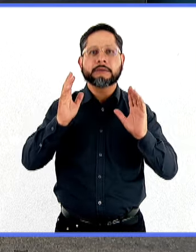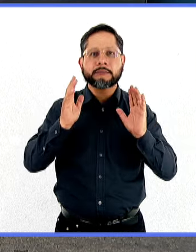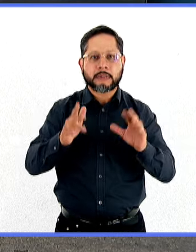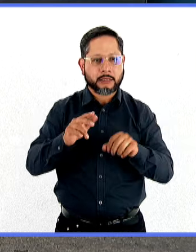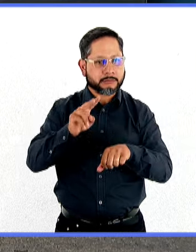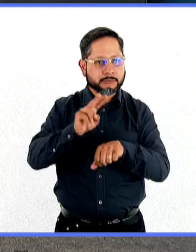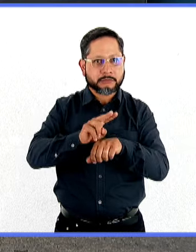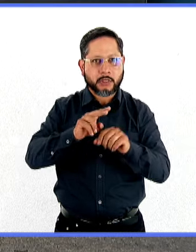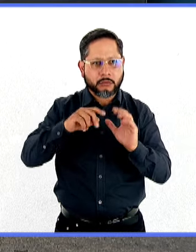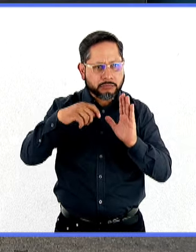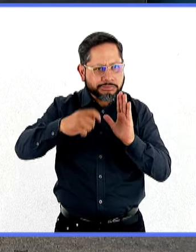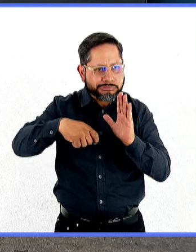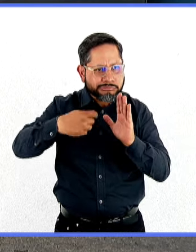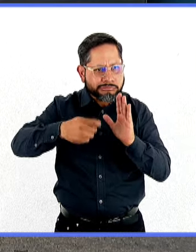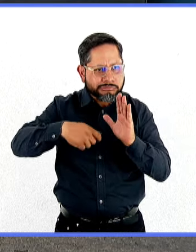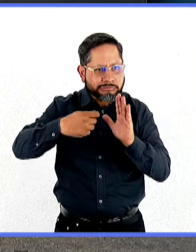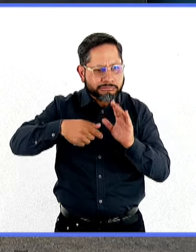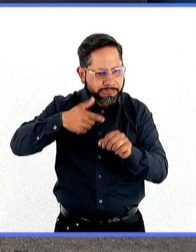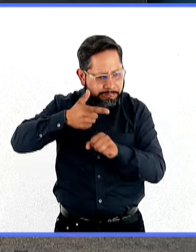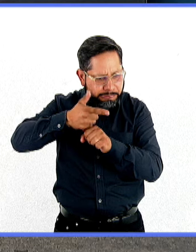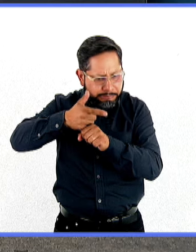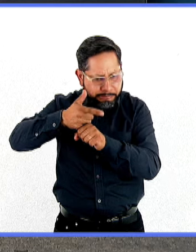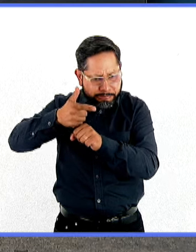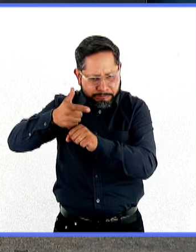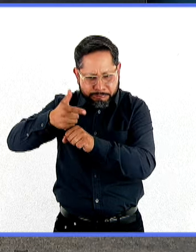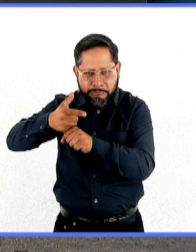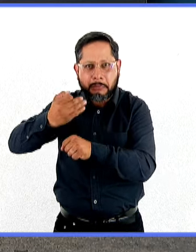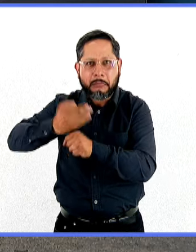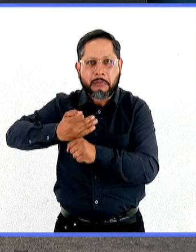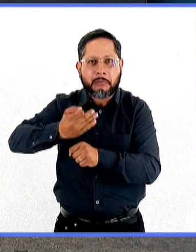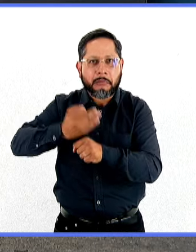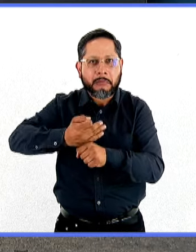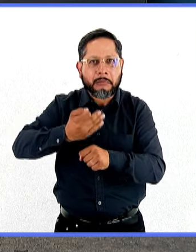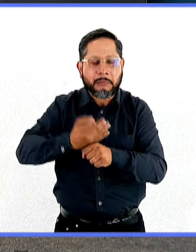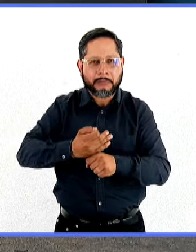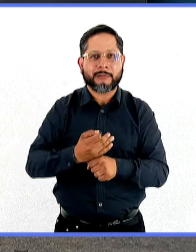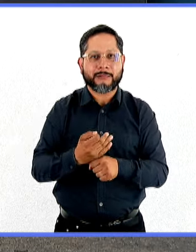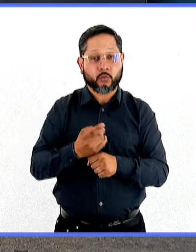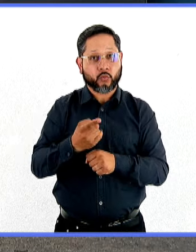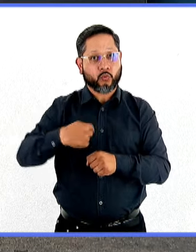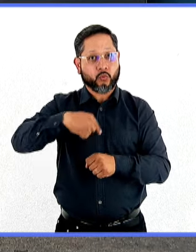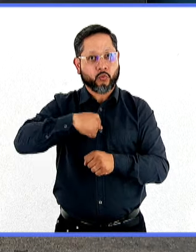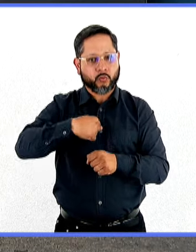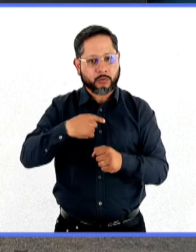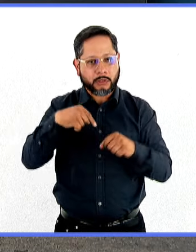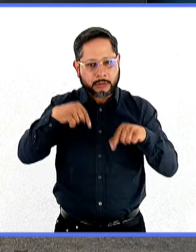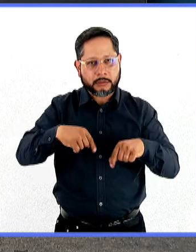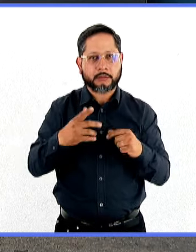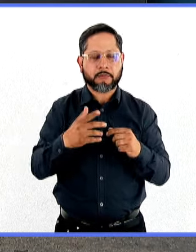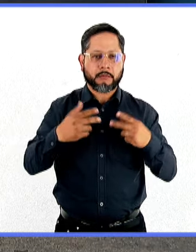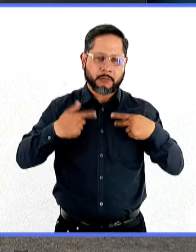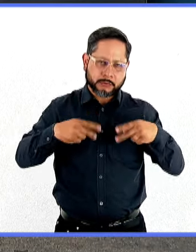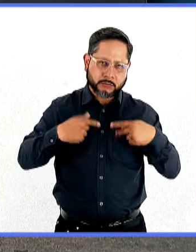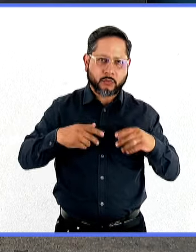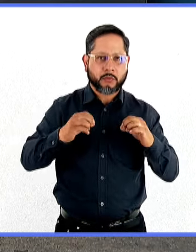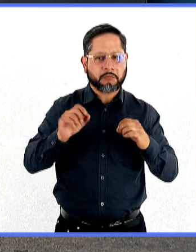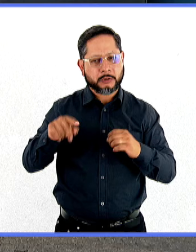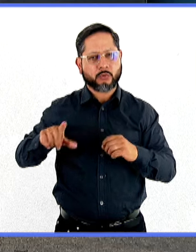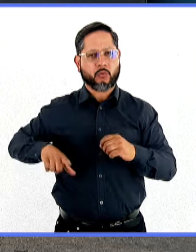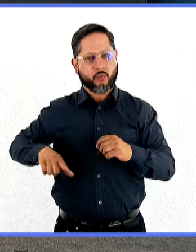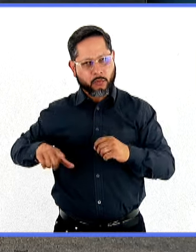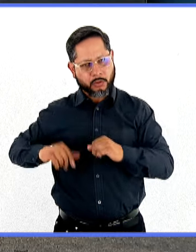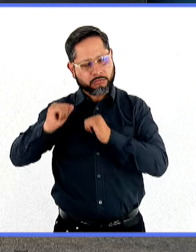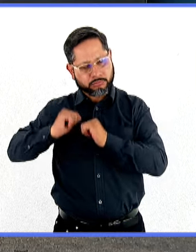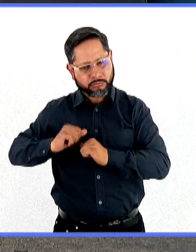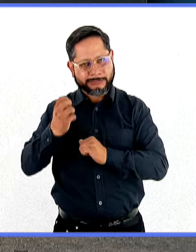tiempo real entonces si somos responsables de ocasionar losos lo mínimo que podemos hacer tanto ciudadanía como autoridades es estar